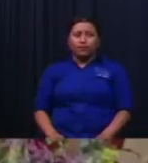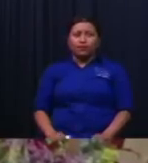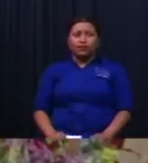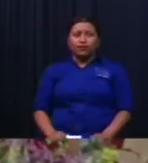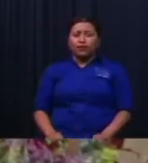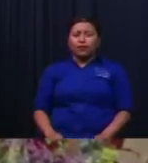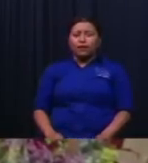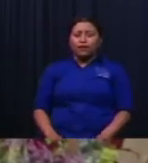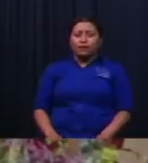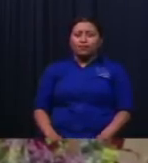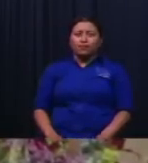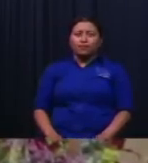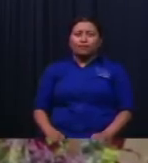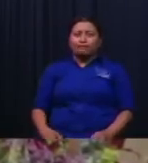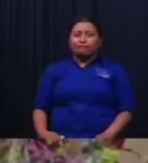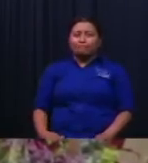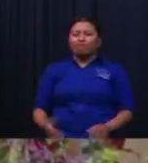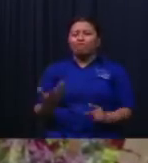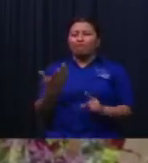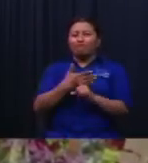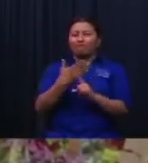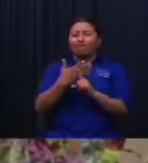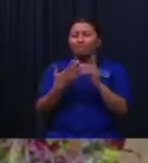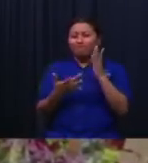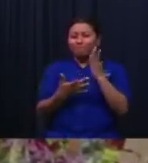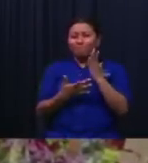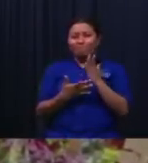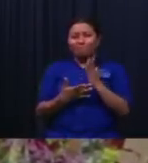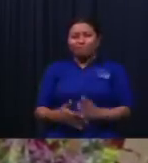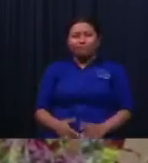Algo pasó, fíjense, hermano. Ya me dio curiosidad.